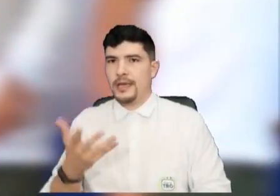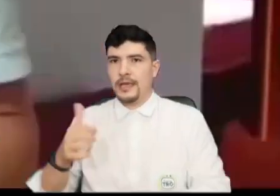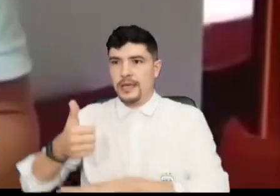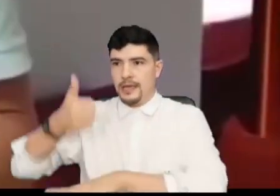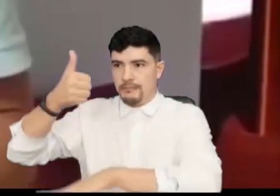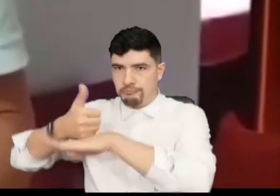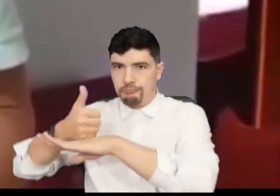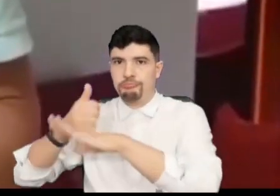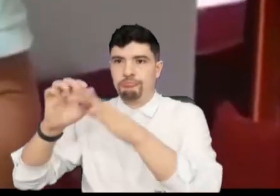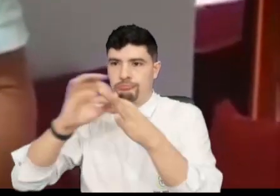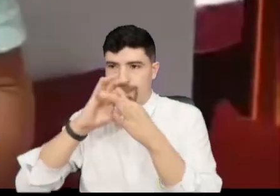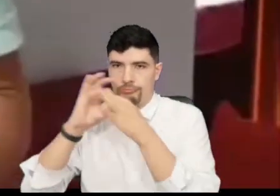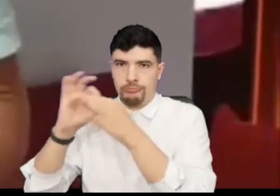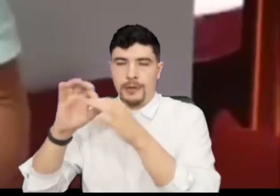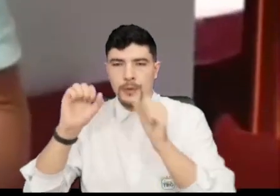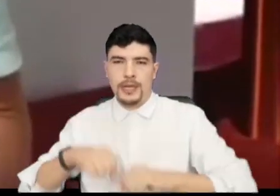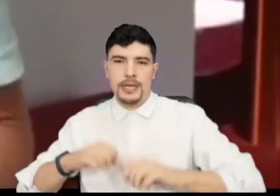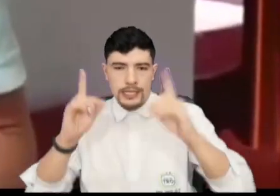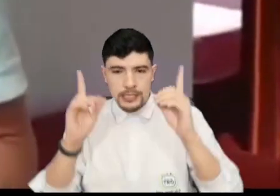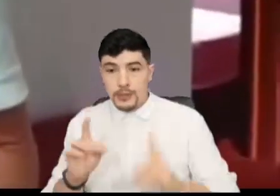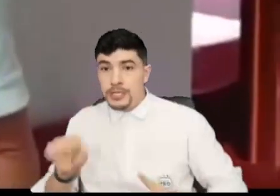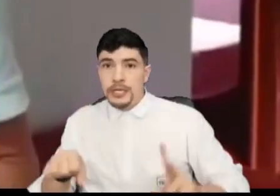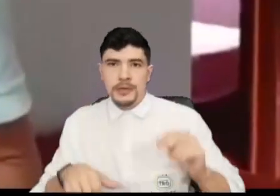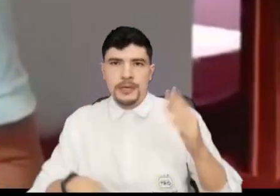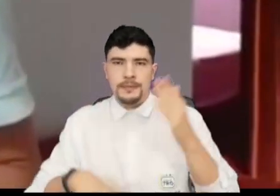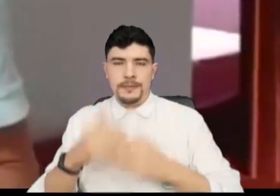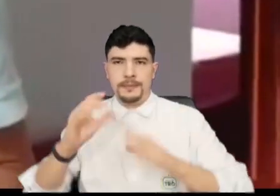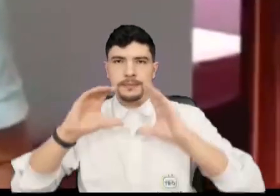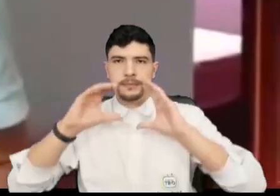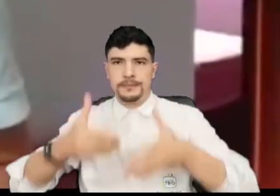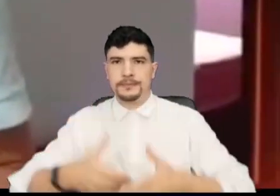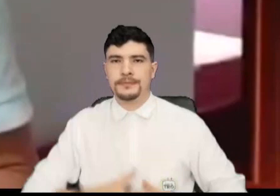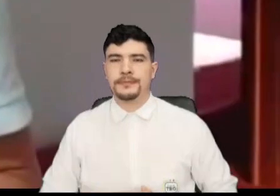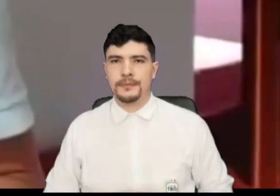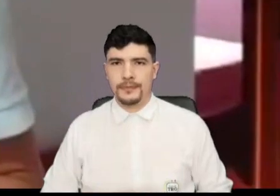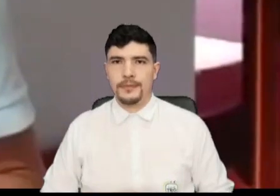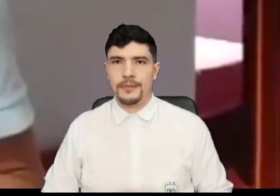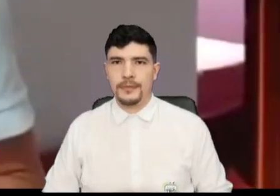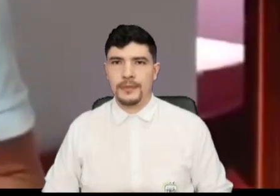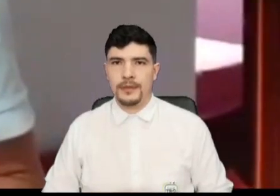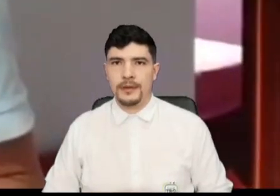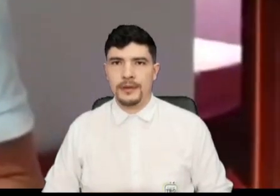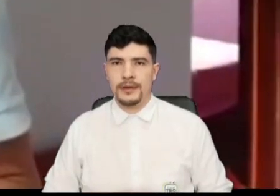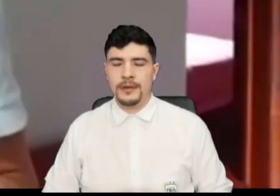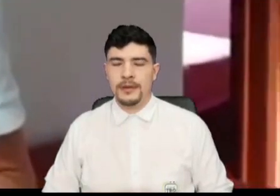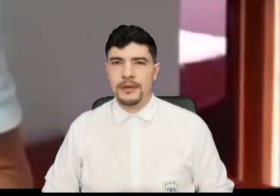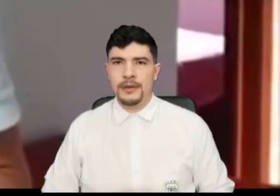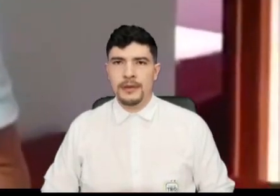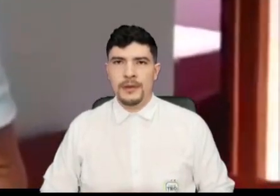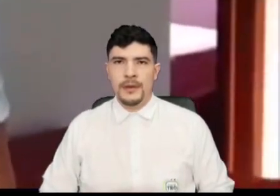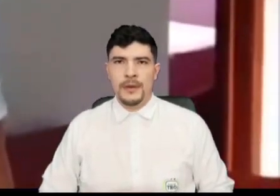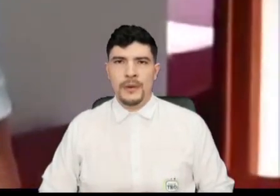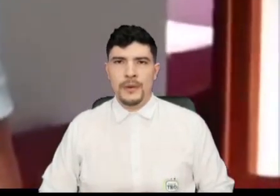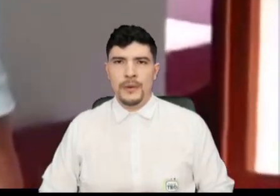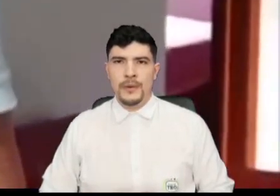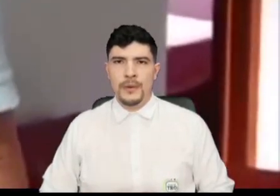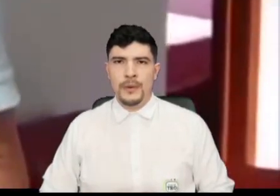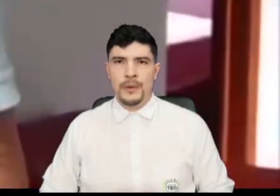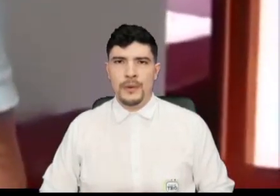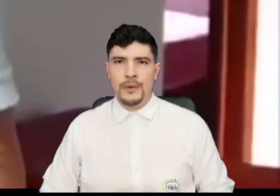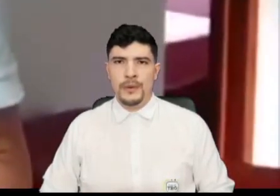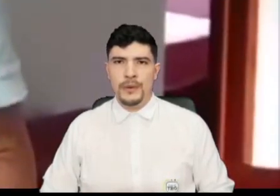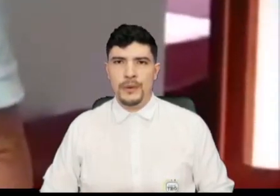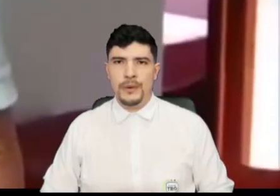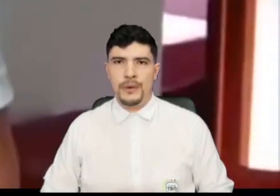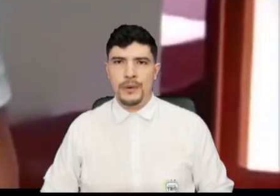el gobierno nacional estudie particularmente cada una de las necesidades de los establecimientos educativos y